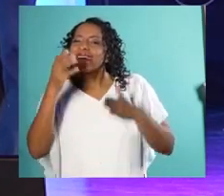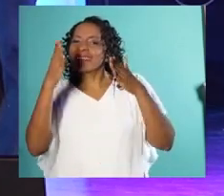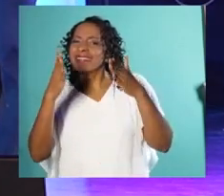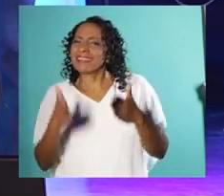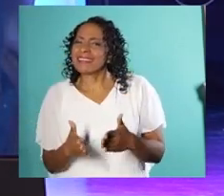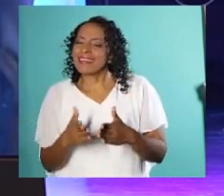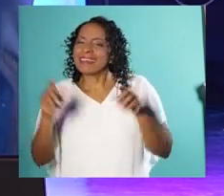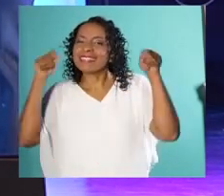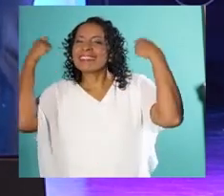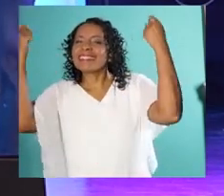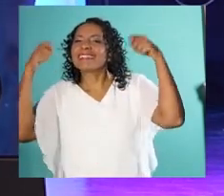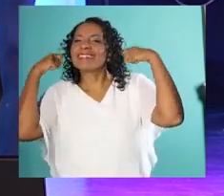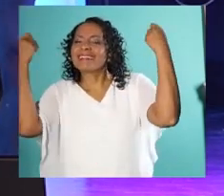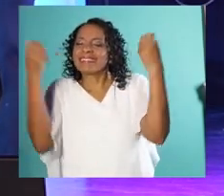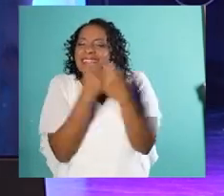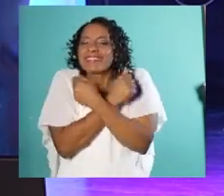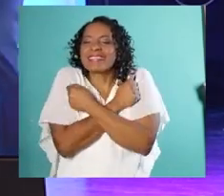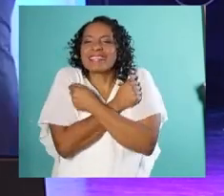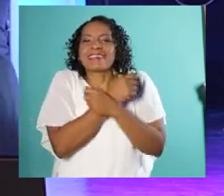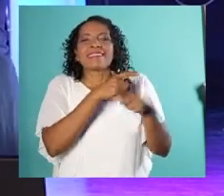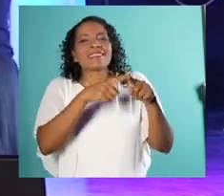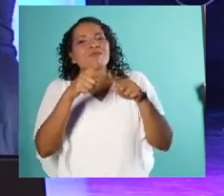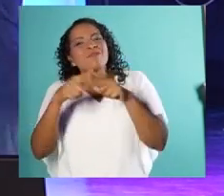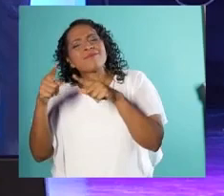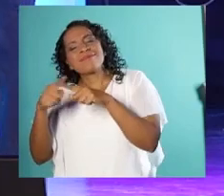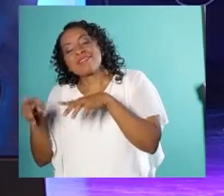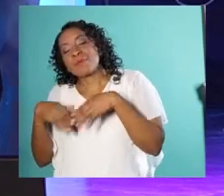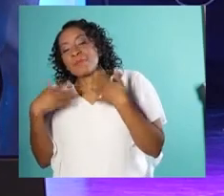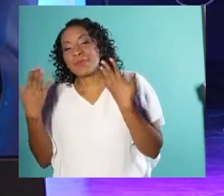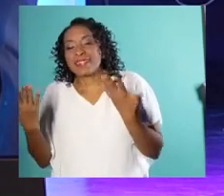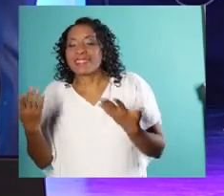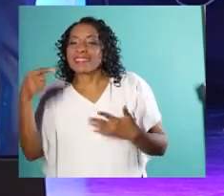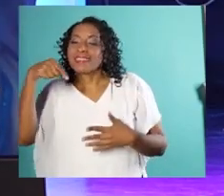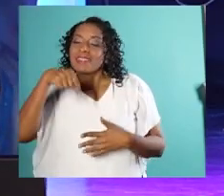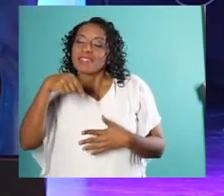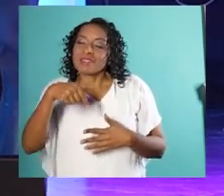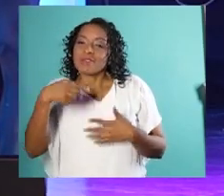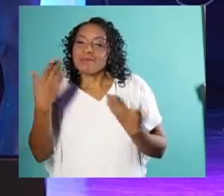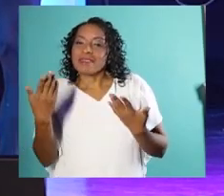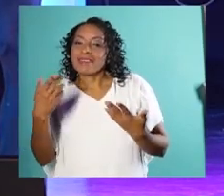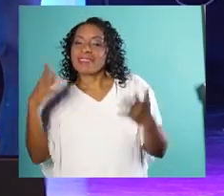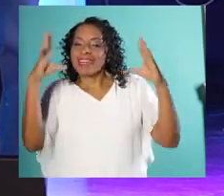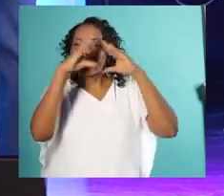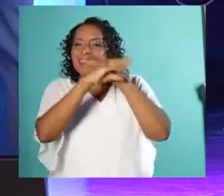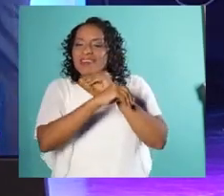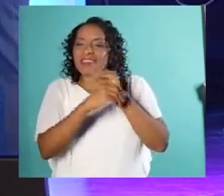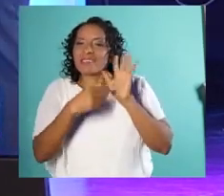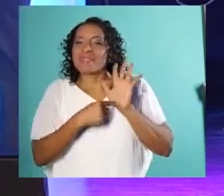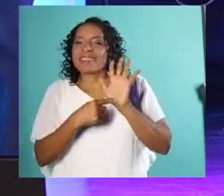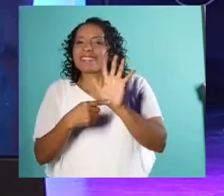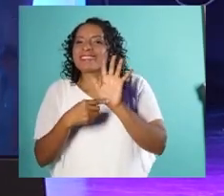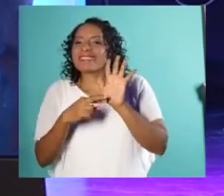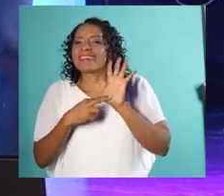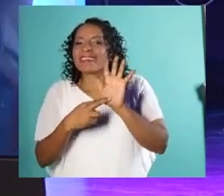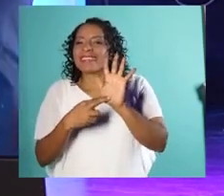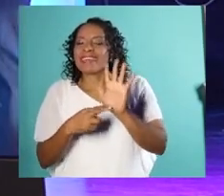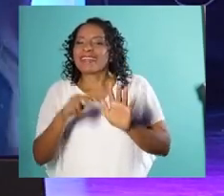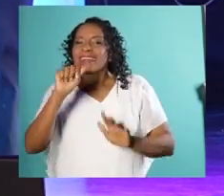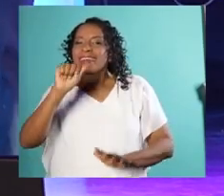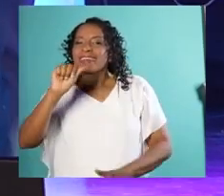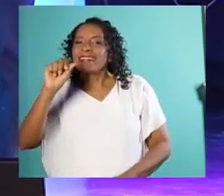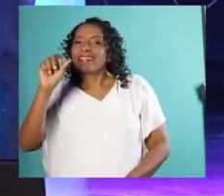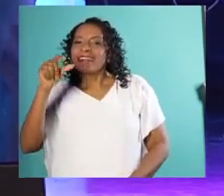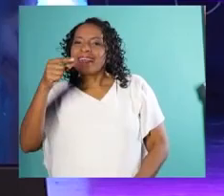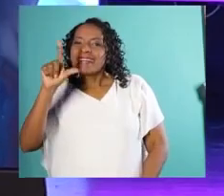en todas sus manifestaciones. Y por eso, con ustedes esta noche, presentamos a Alejandro